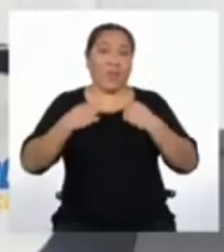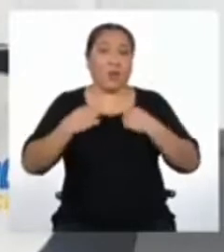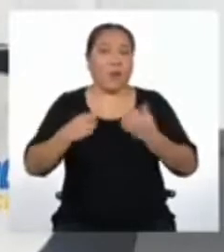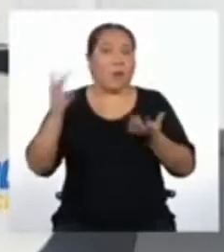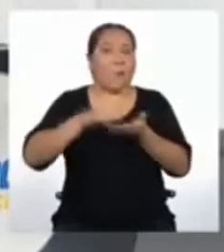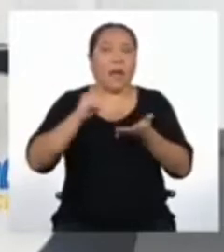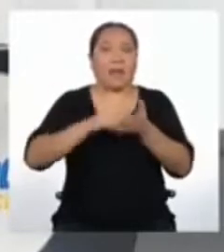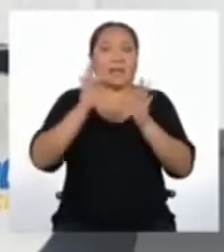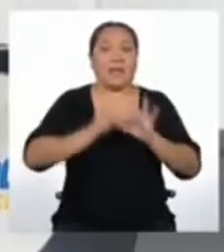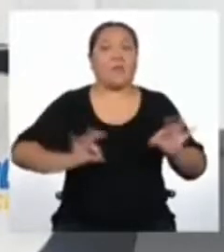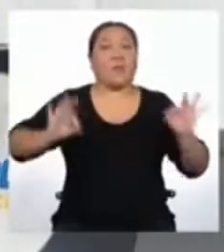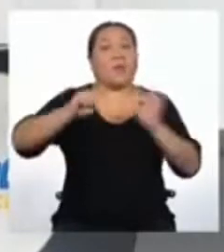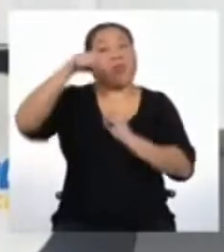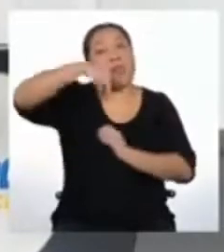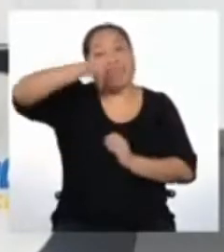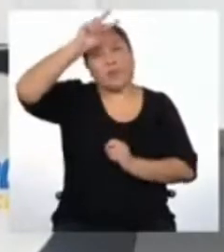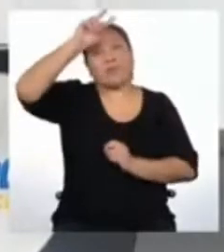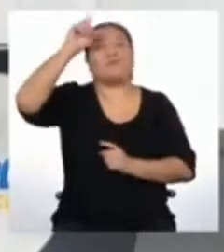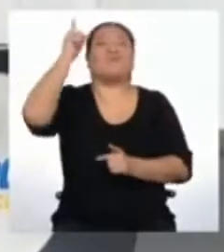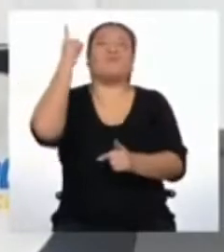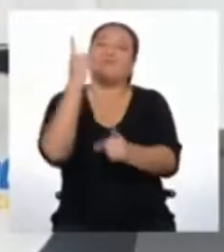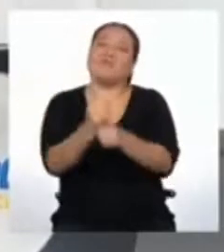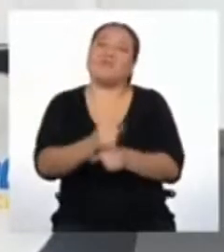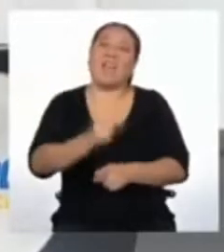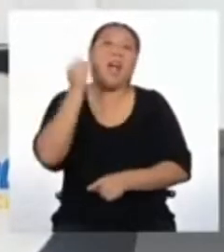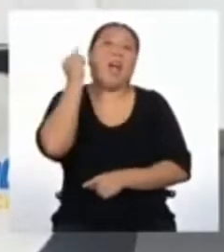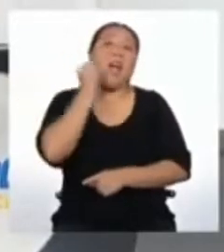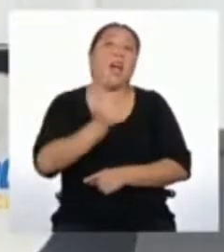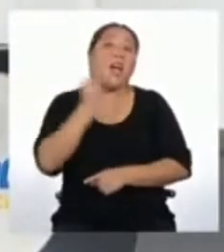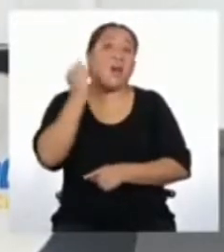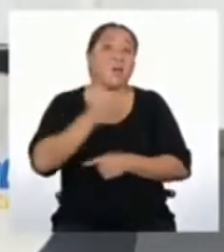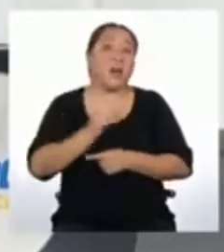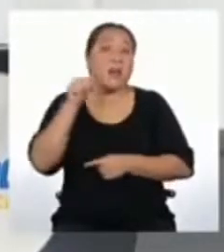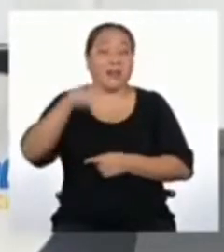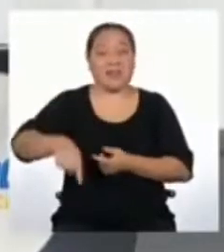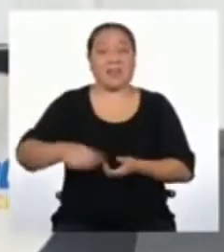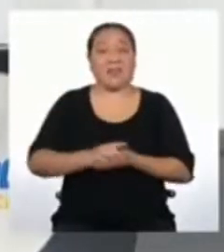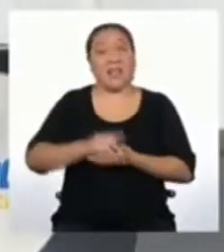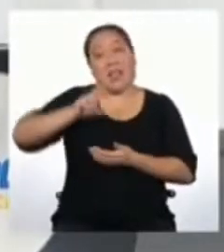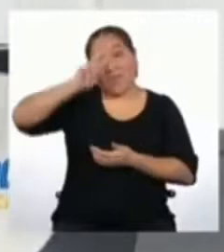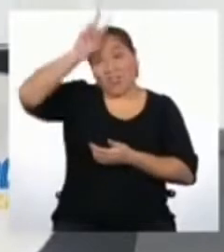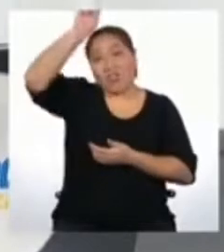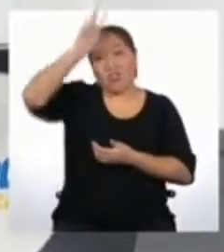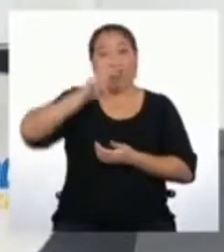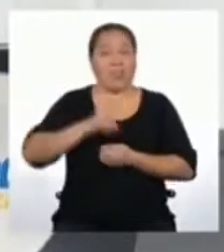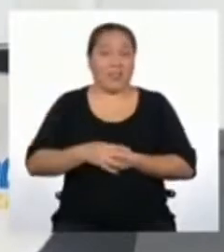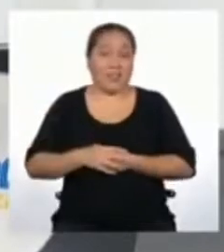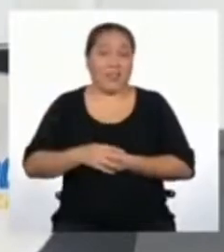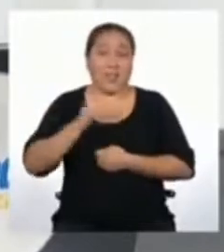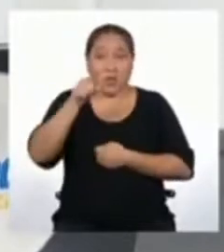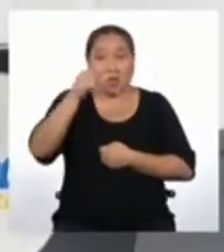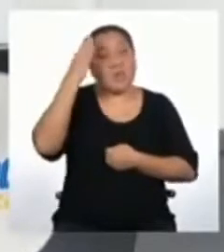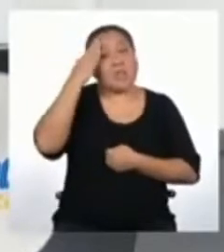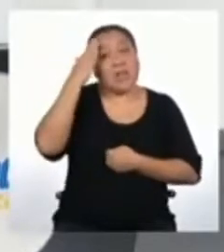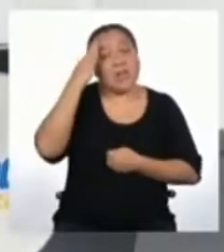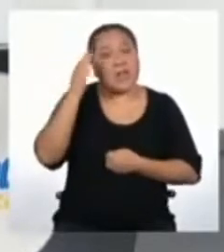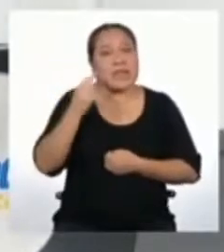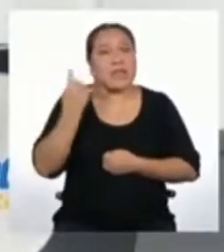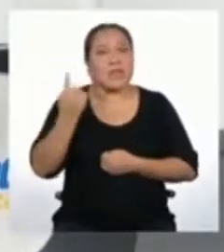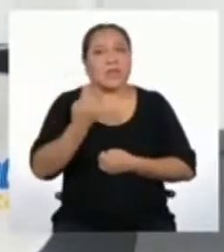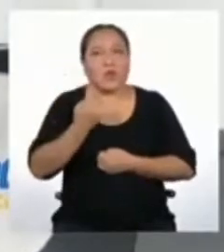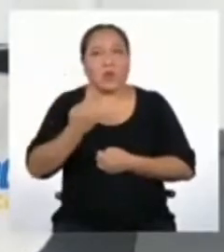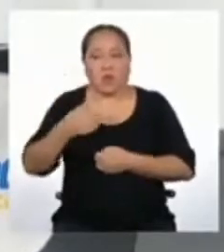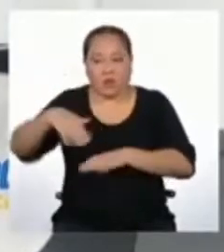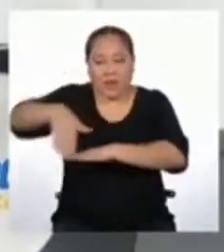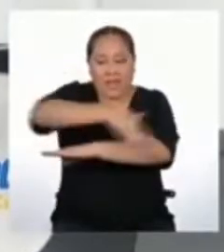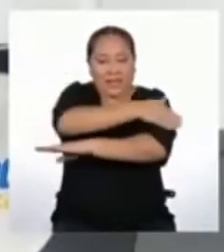¡Exacto! Gamarra, ese espacio comercial situado en el distrito limeño de La Victoria. ¿Sabías que solo entre las